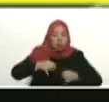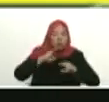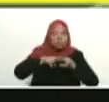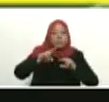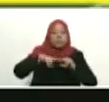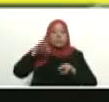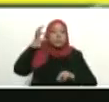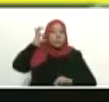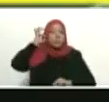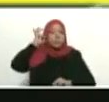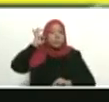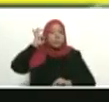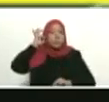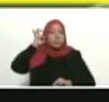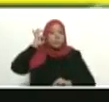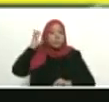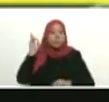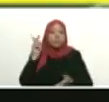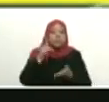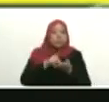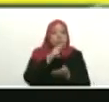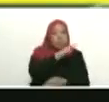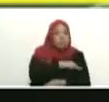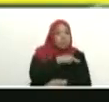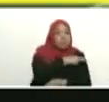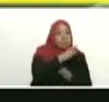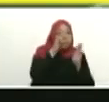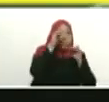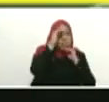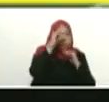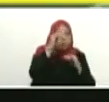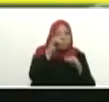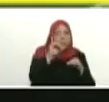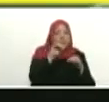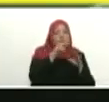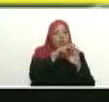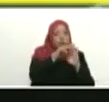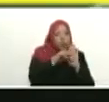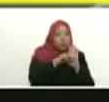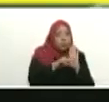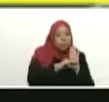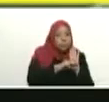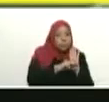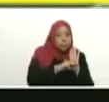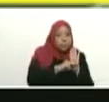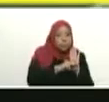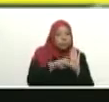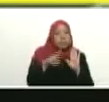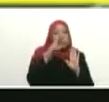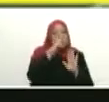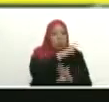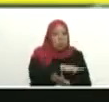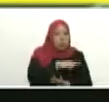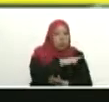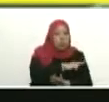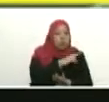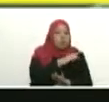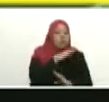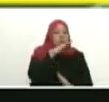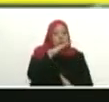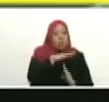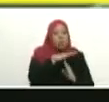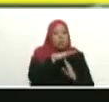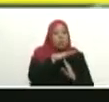que llegó a ese hospital. Y el hospital tiene sus normas. El hospital tiene que parar